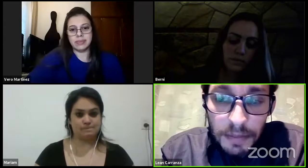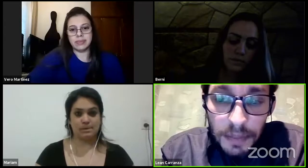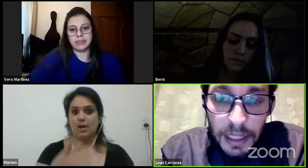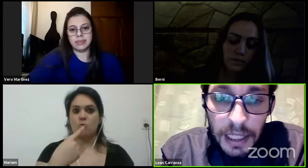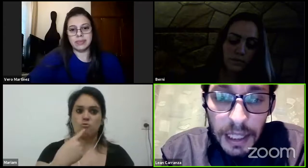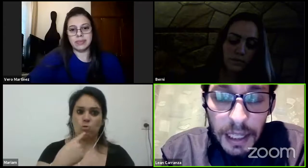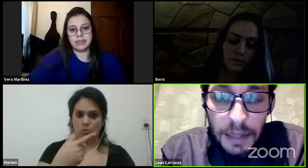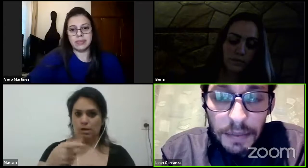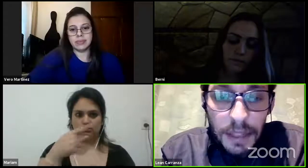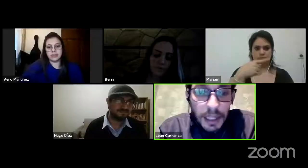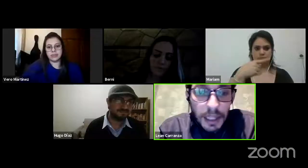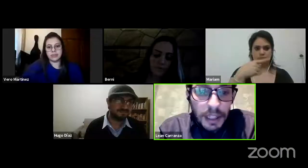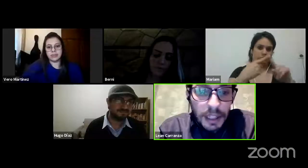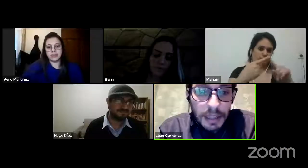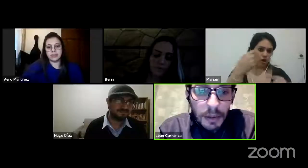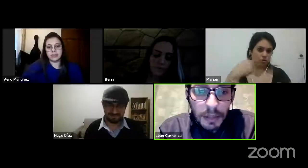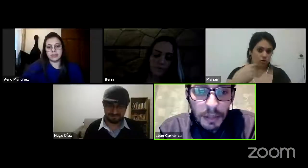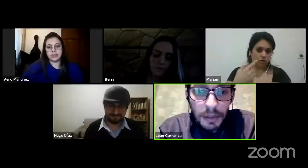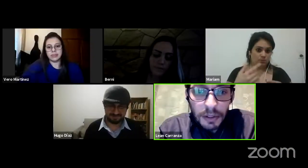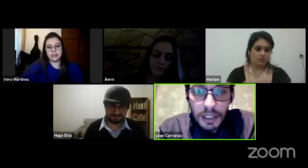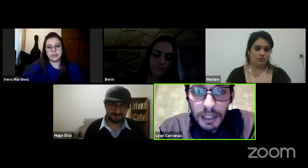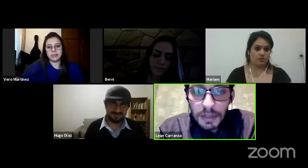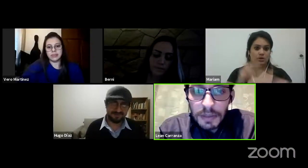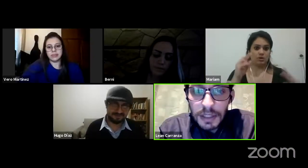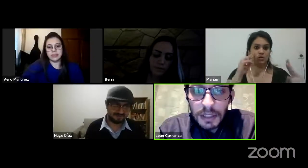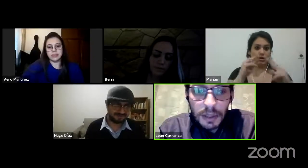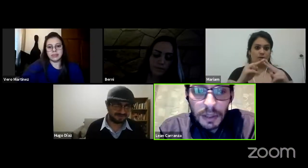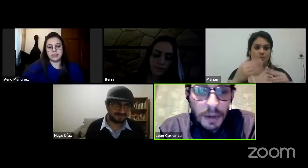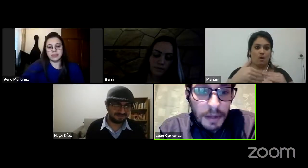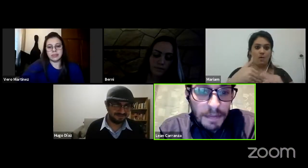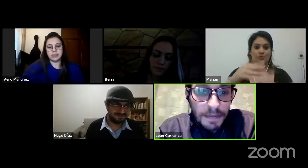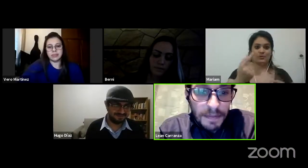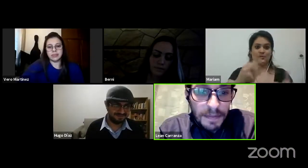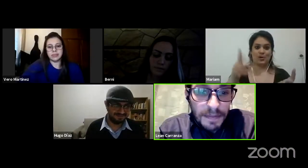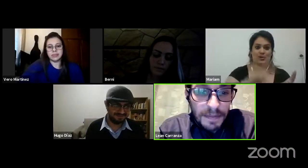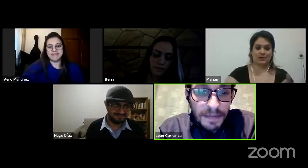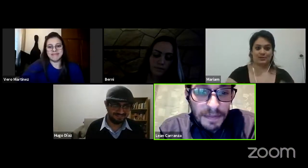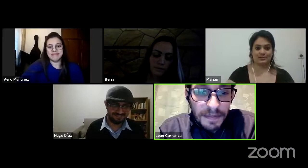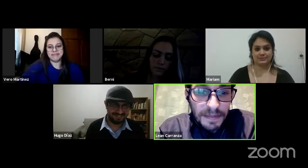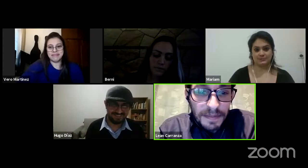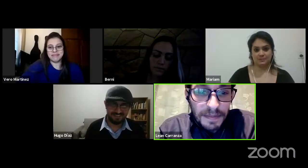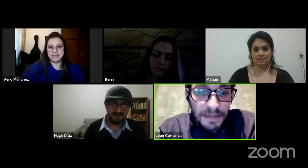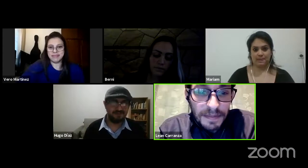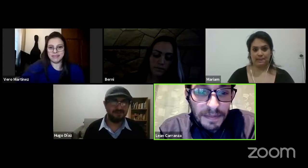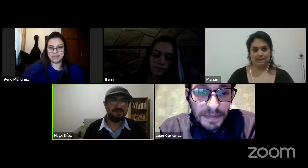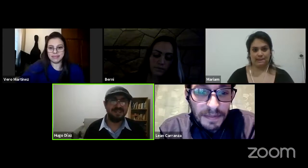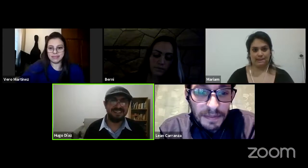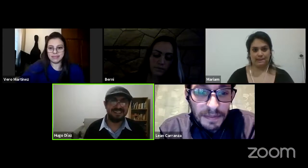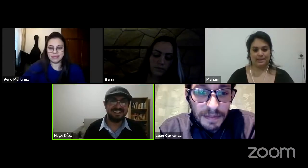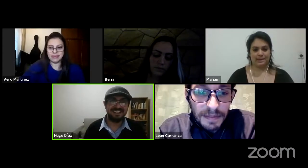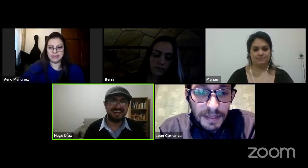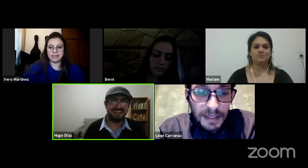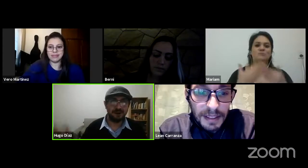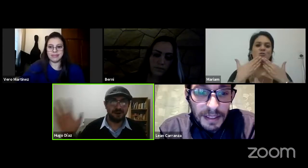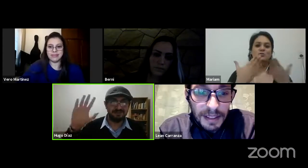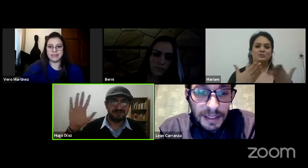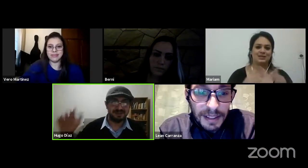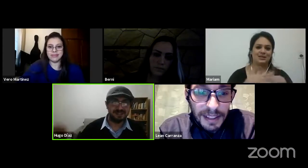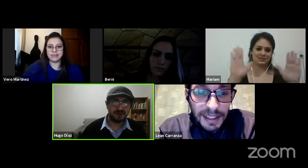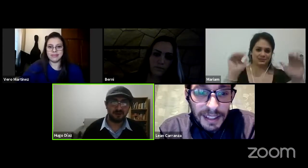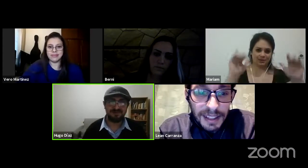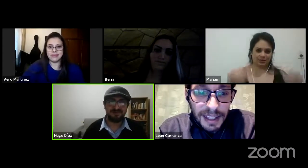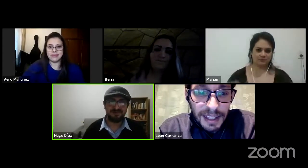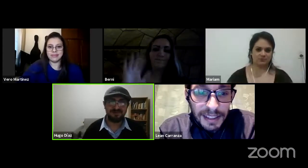disposición y nos estamos viendo pronto si si todo va bien muchas gracias hasta luego